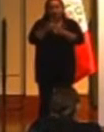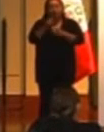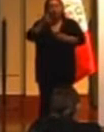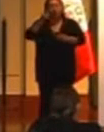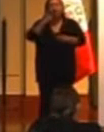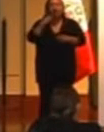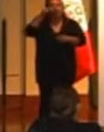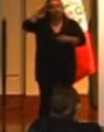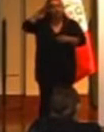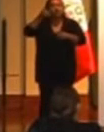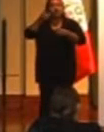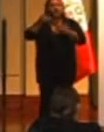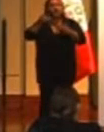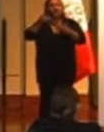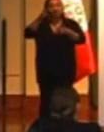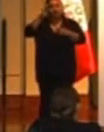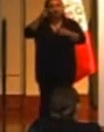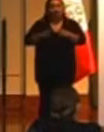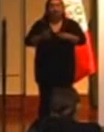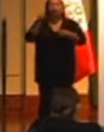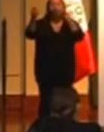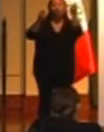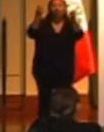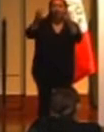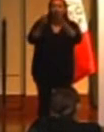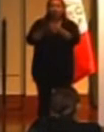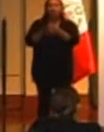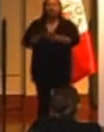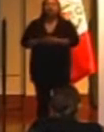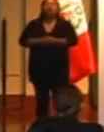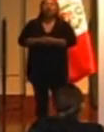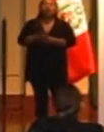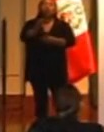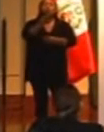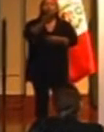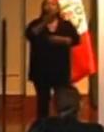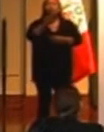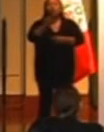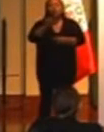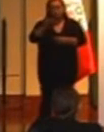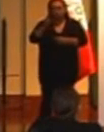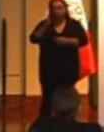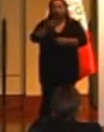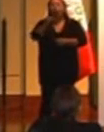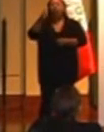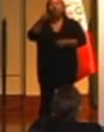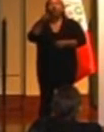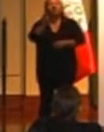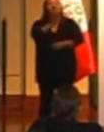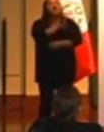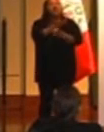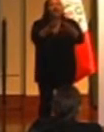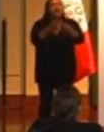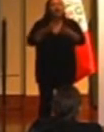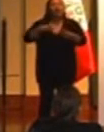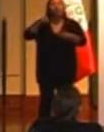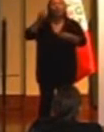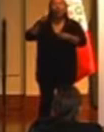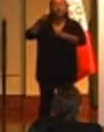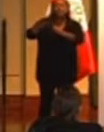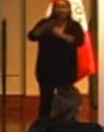comisario de turismo, Sur 1, la fiscalía, jueces de paz,